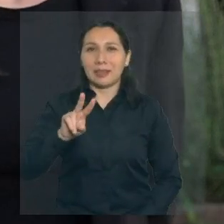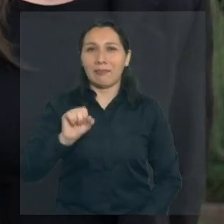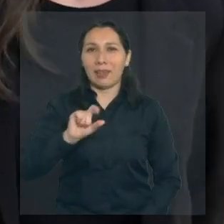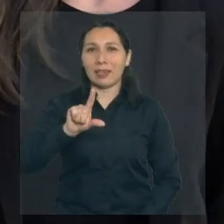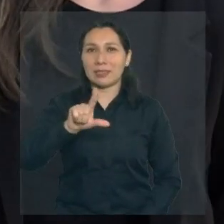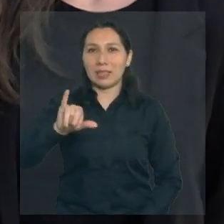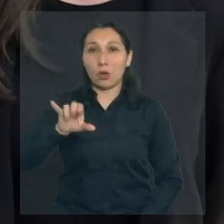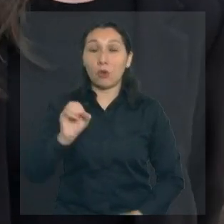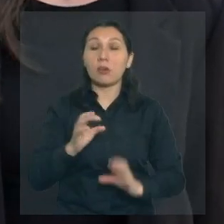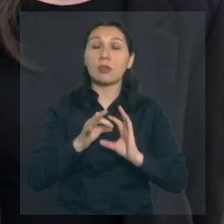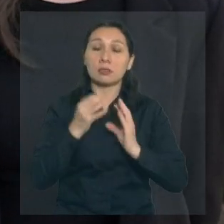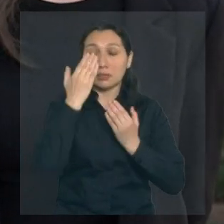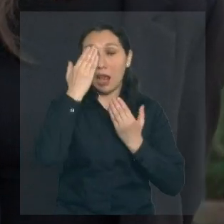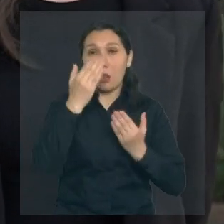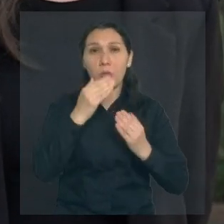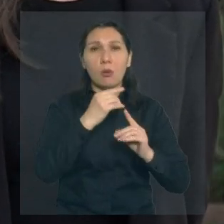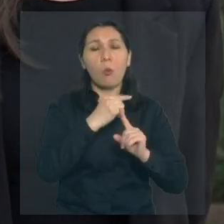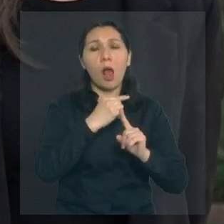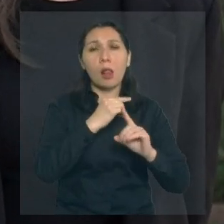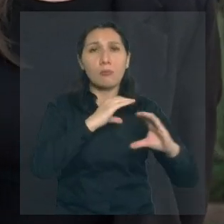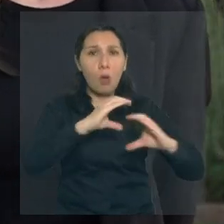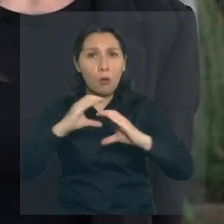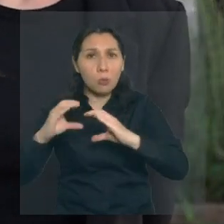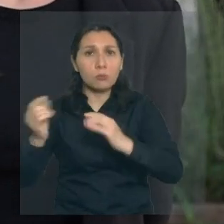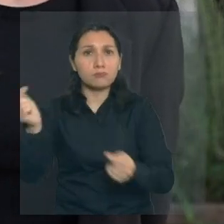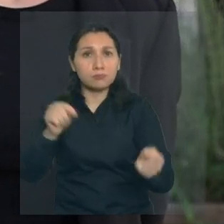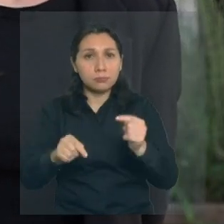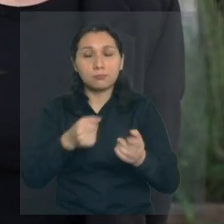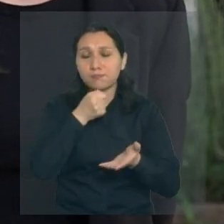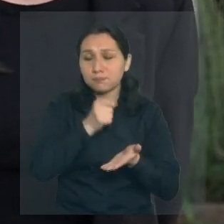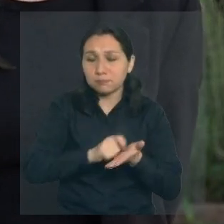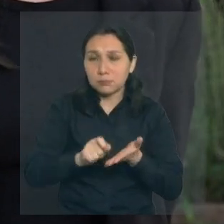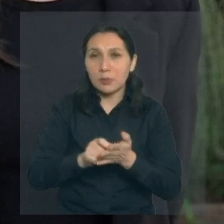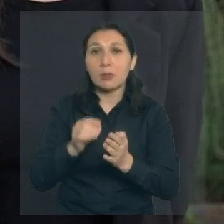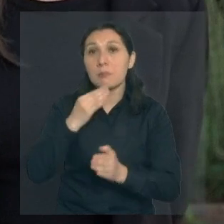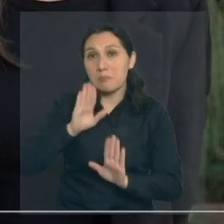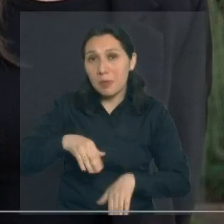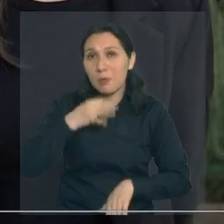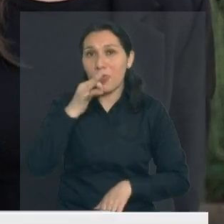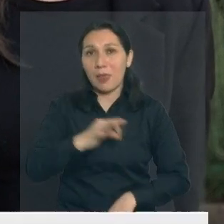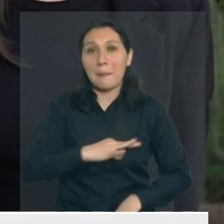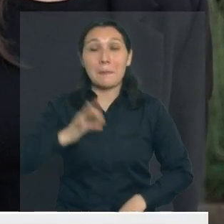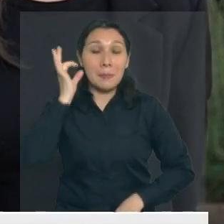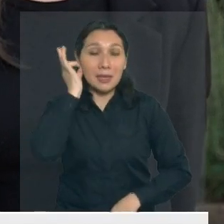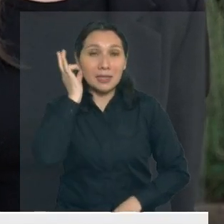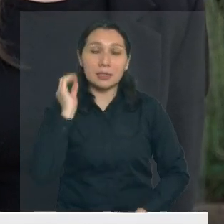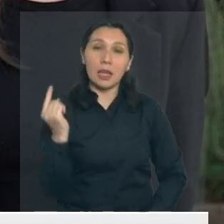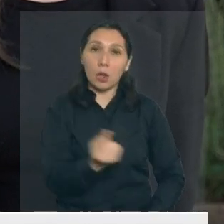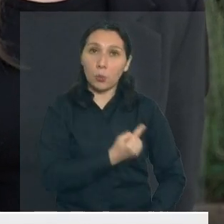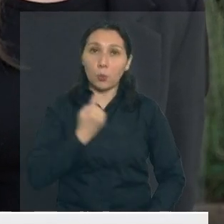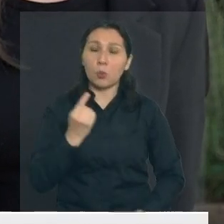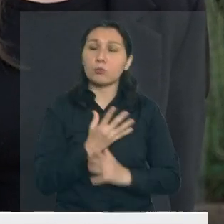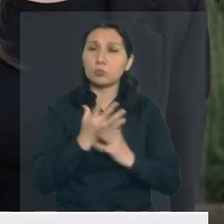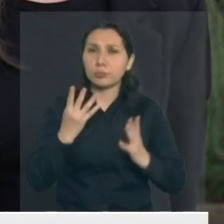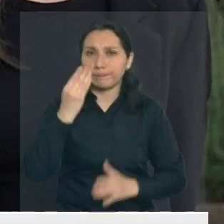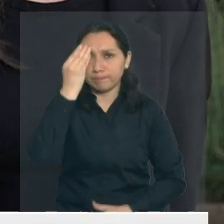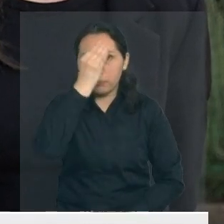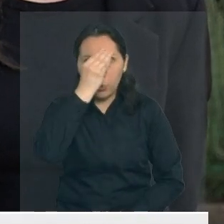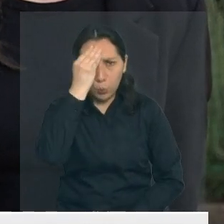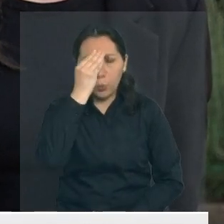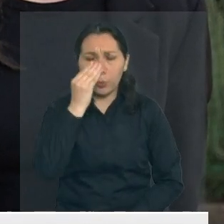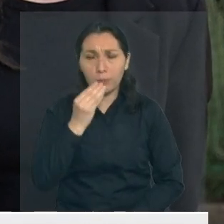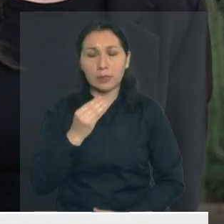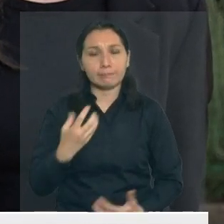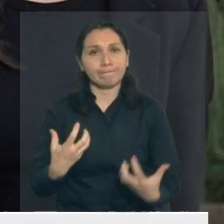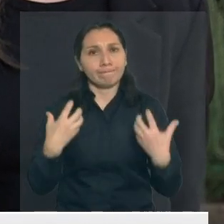todos los medios de comunicación. Y primero, tal como lo ha dicho la ministra, estamos muy preocupados y